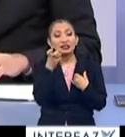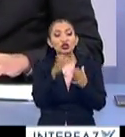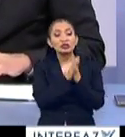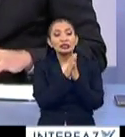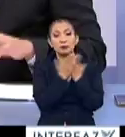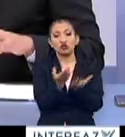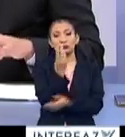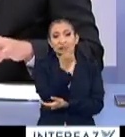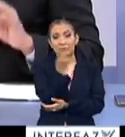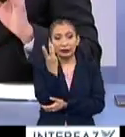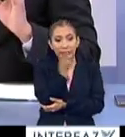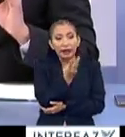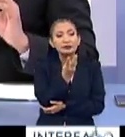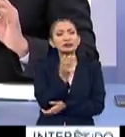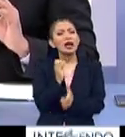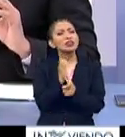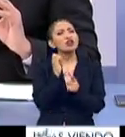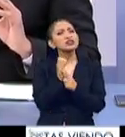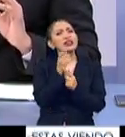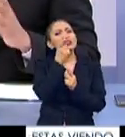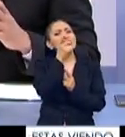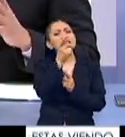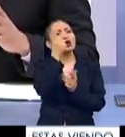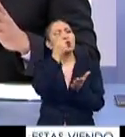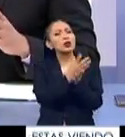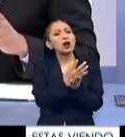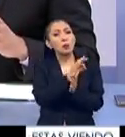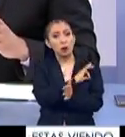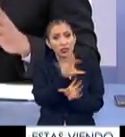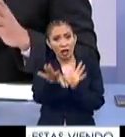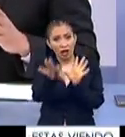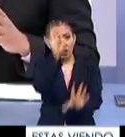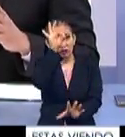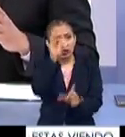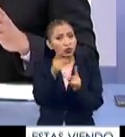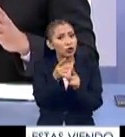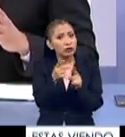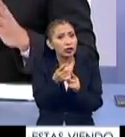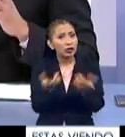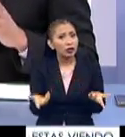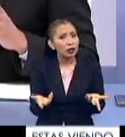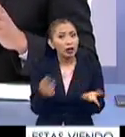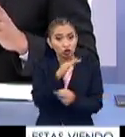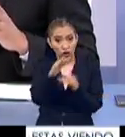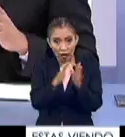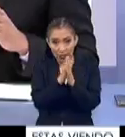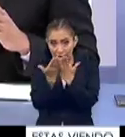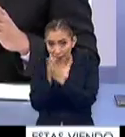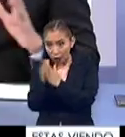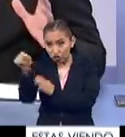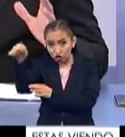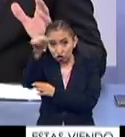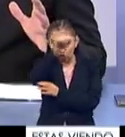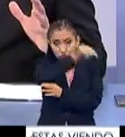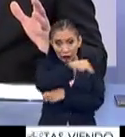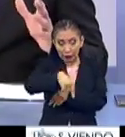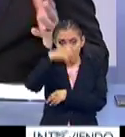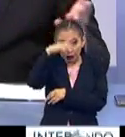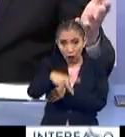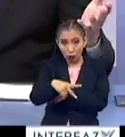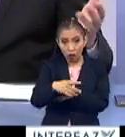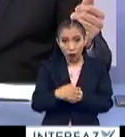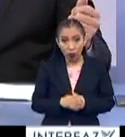tres libros. Entonces decía únicamente que los pueden encontrar en todas las librerías, al menos en